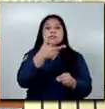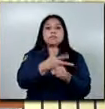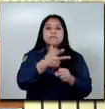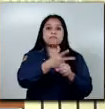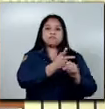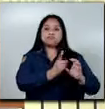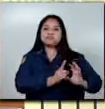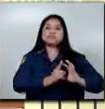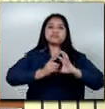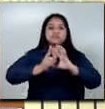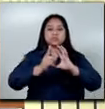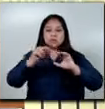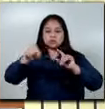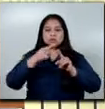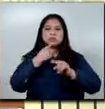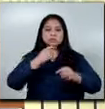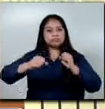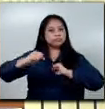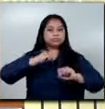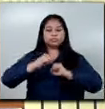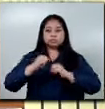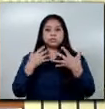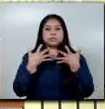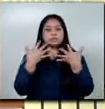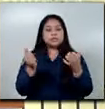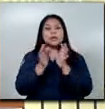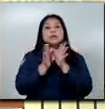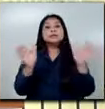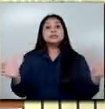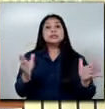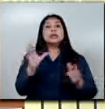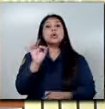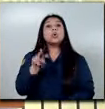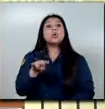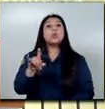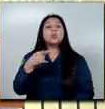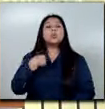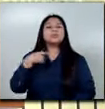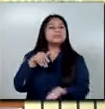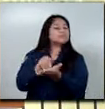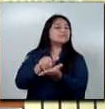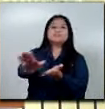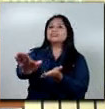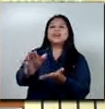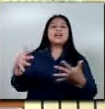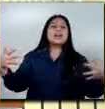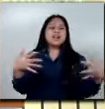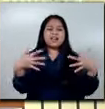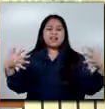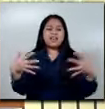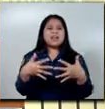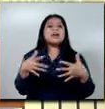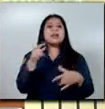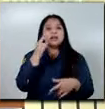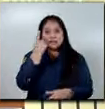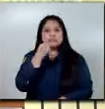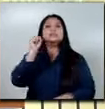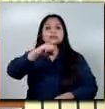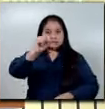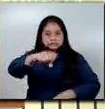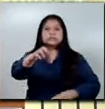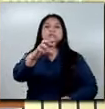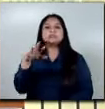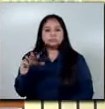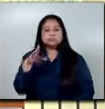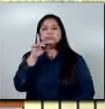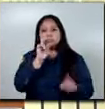la ponencia en la Asamblea General de las Naciones Unidas del rechazo a la guerra, del sí a la paz, y